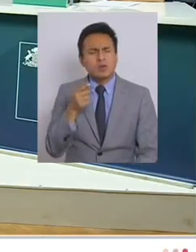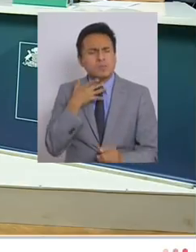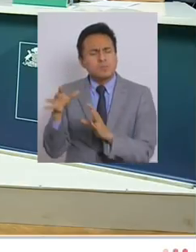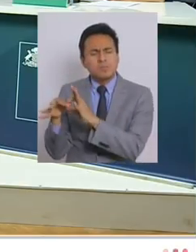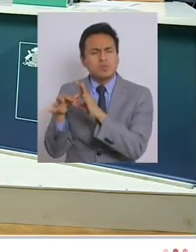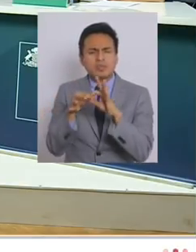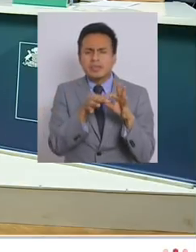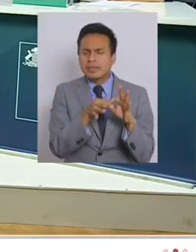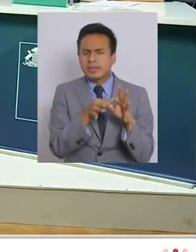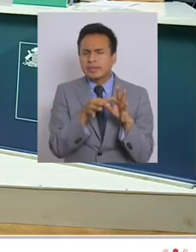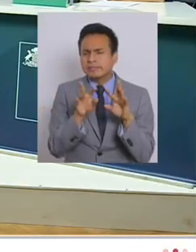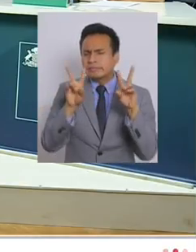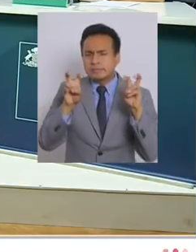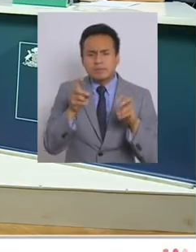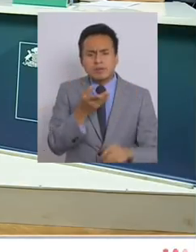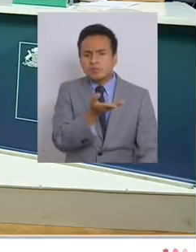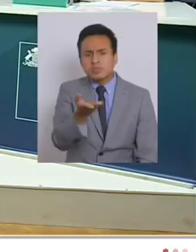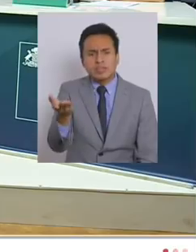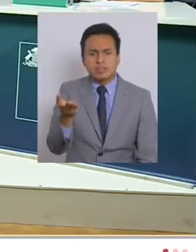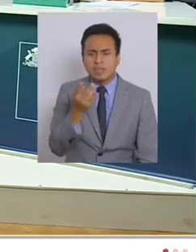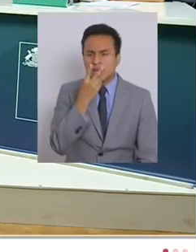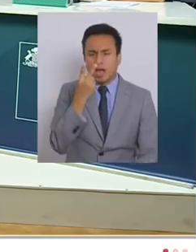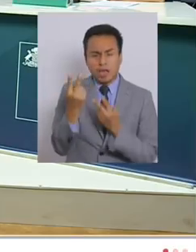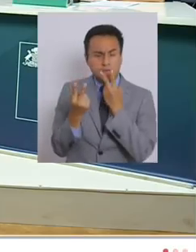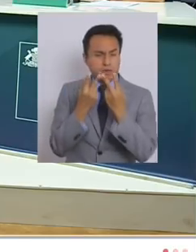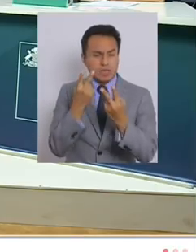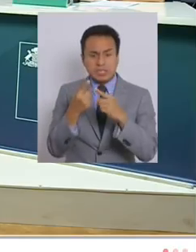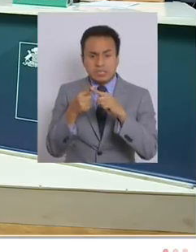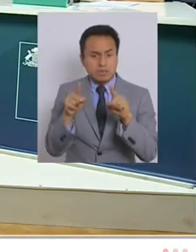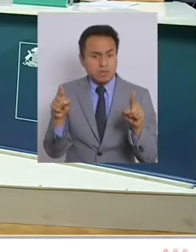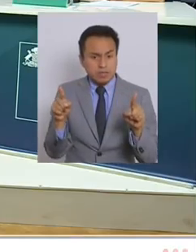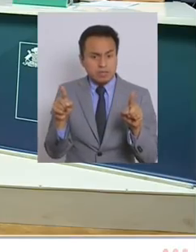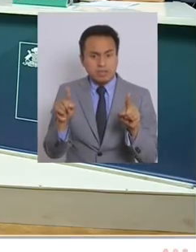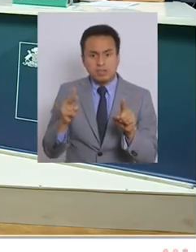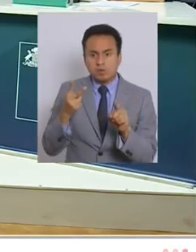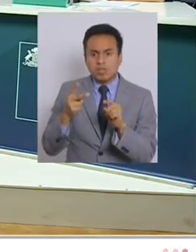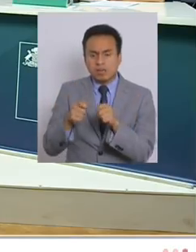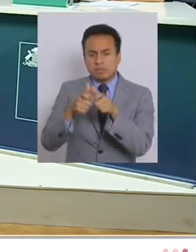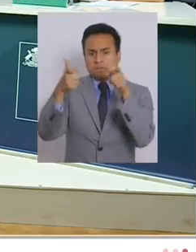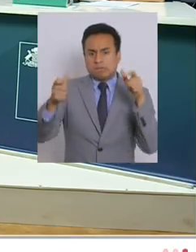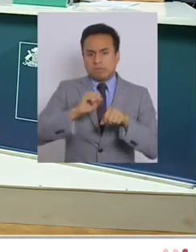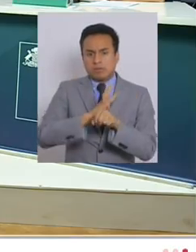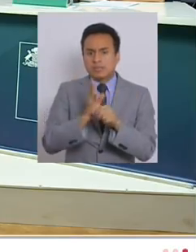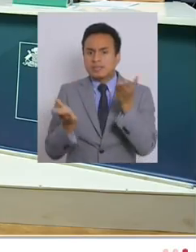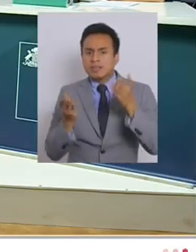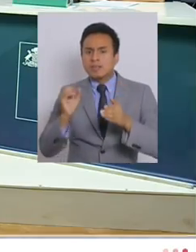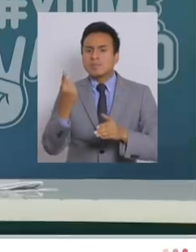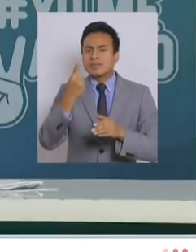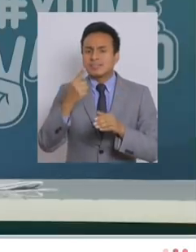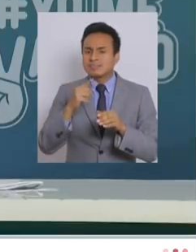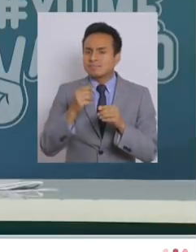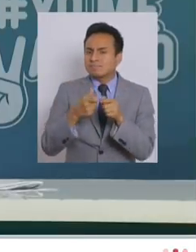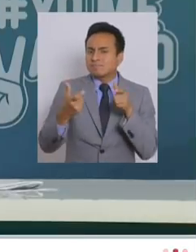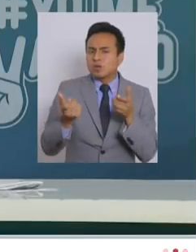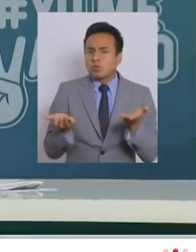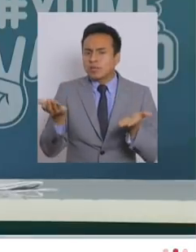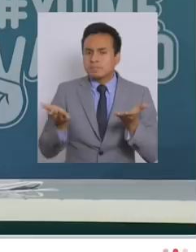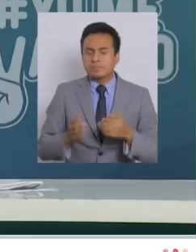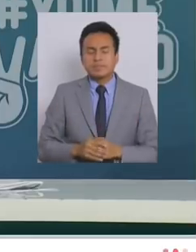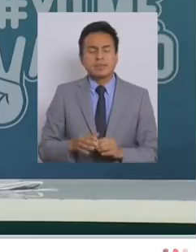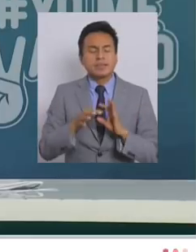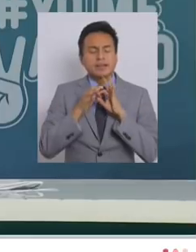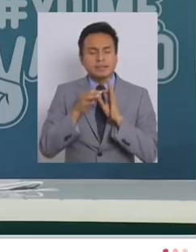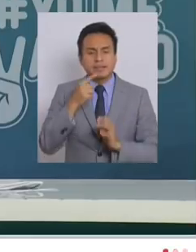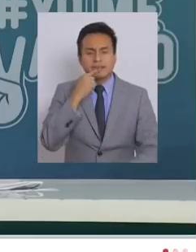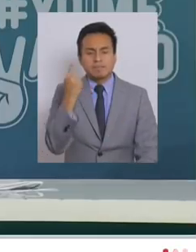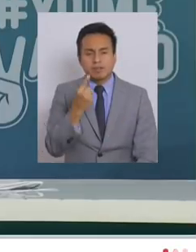atribuyan aquí lo que pueden atribuir ustedes se ve alguna diferencia en esta segunda abuela con la primera muchas gracias por sus